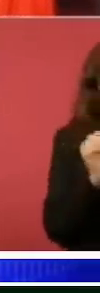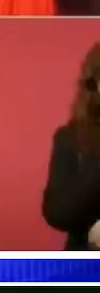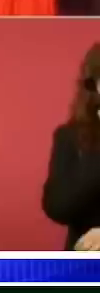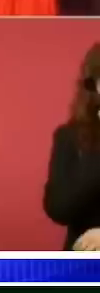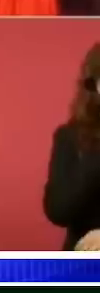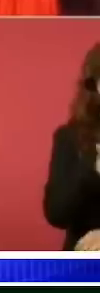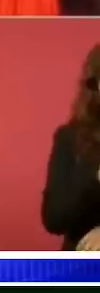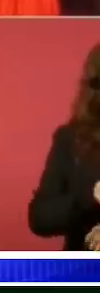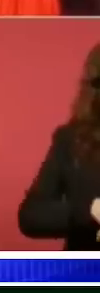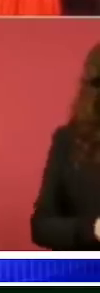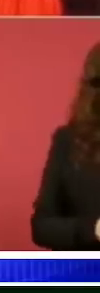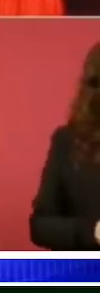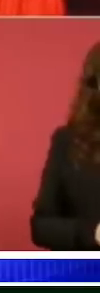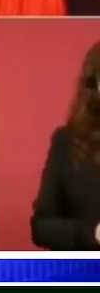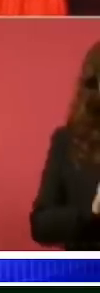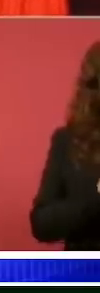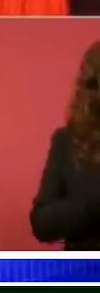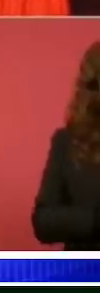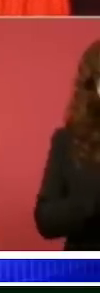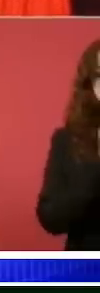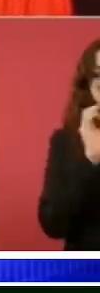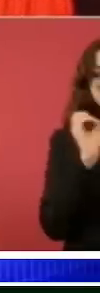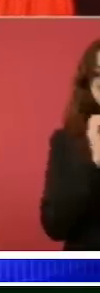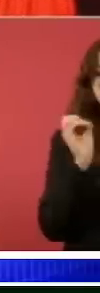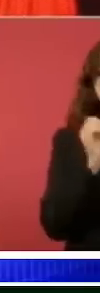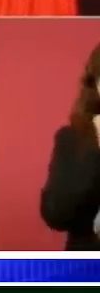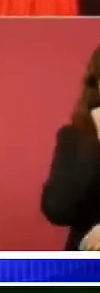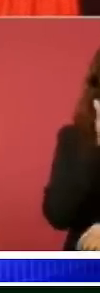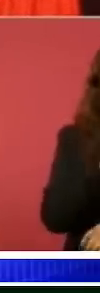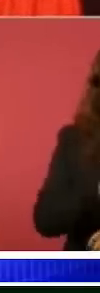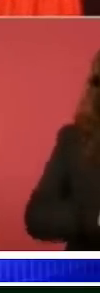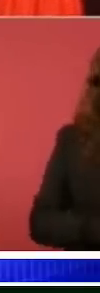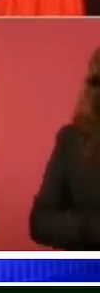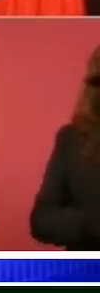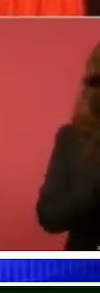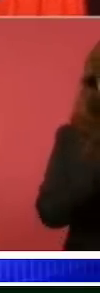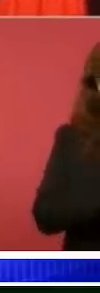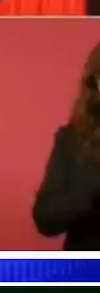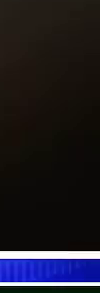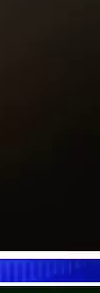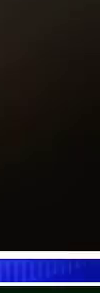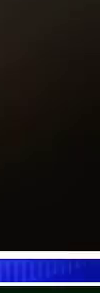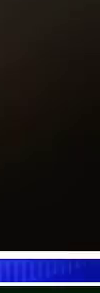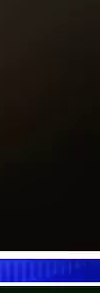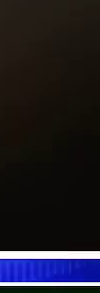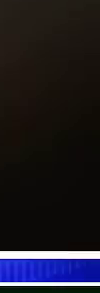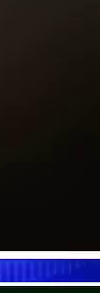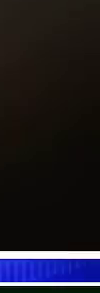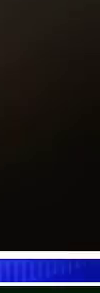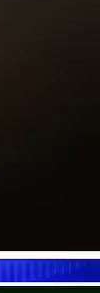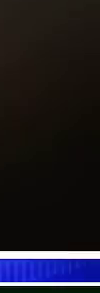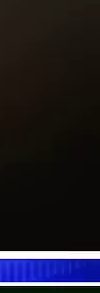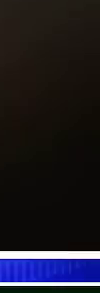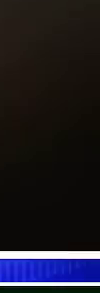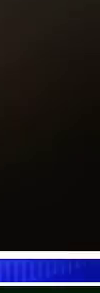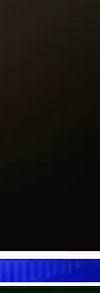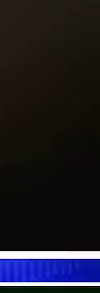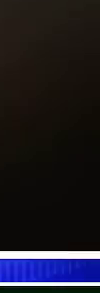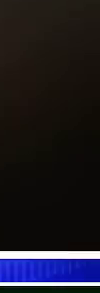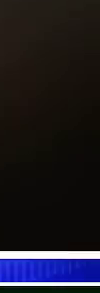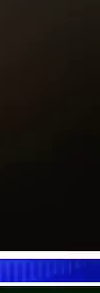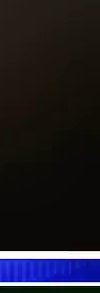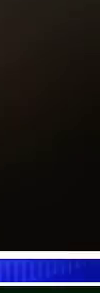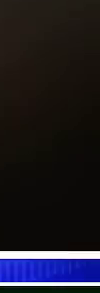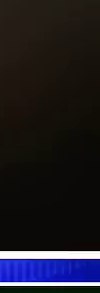mucho muy importante que es la parte medular de la Fiscalía de Estados Unidos que es justamente los vínculos de García Luna con estos